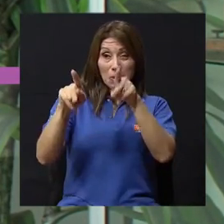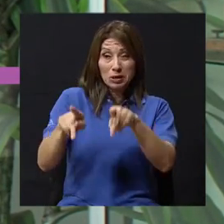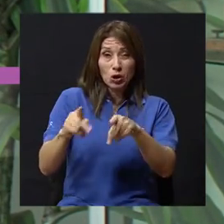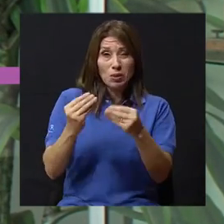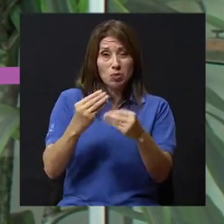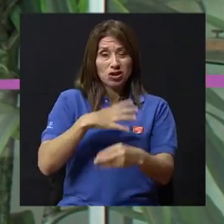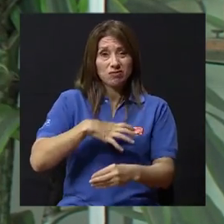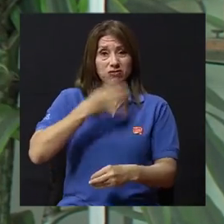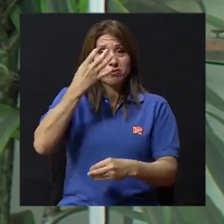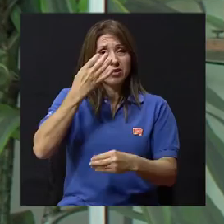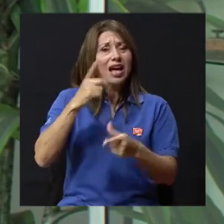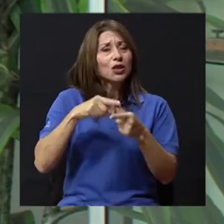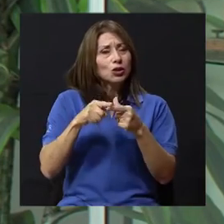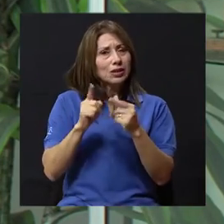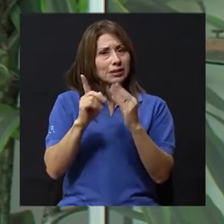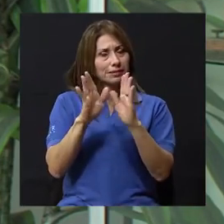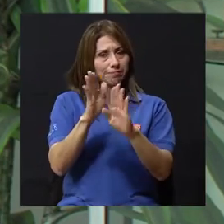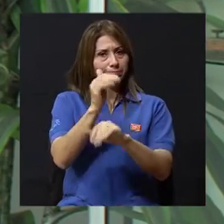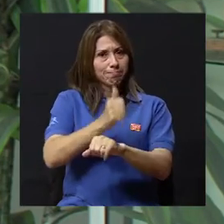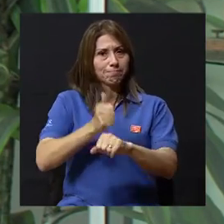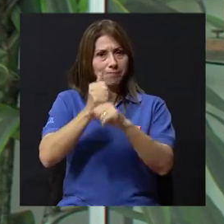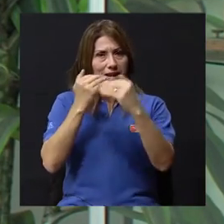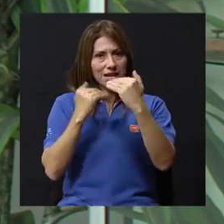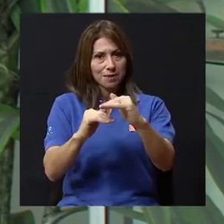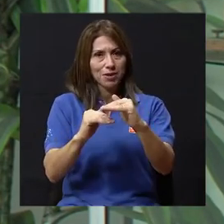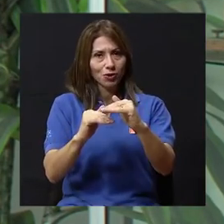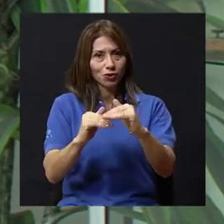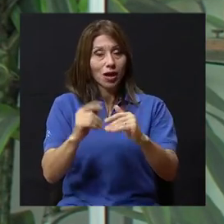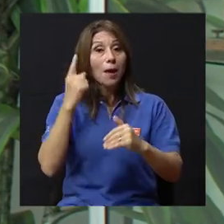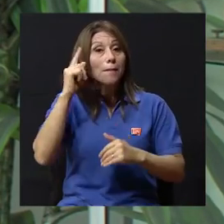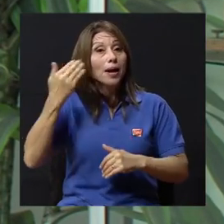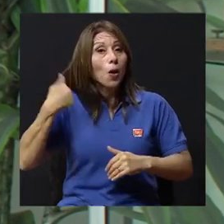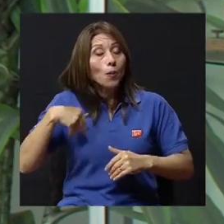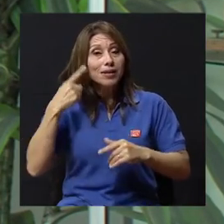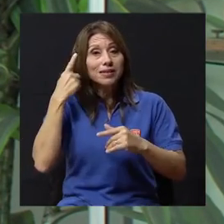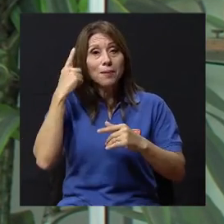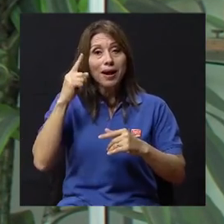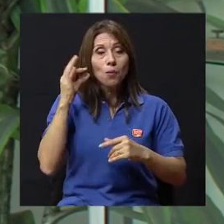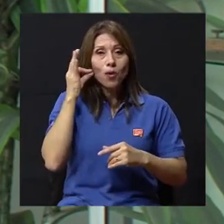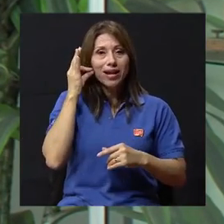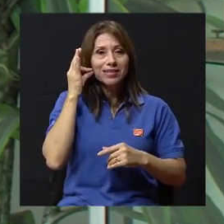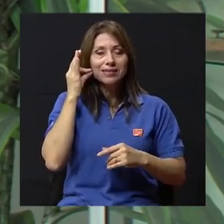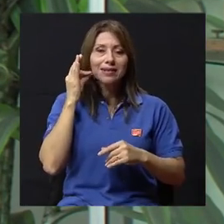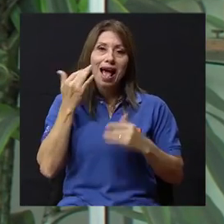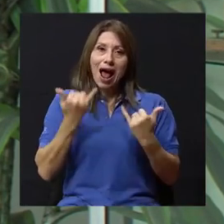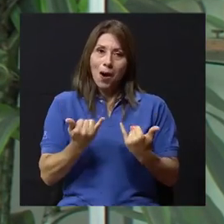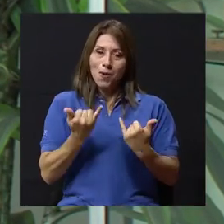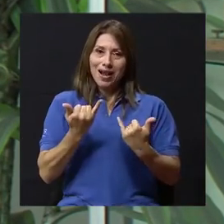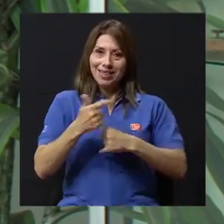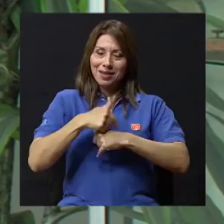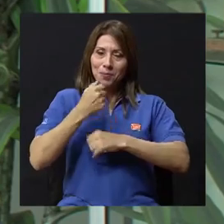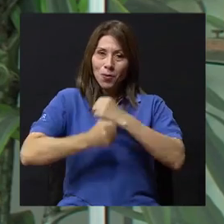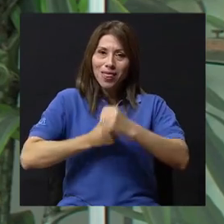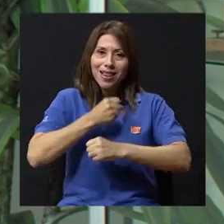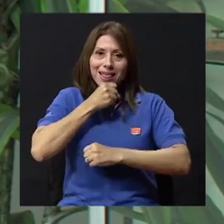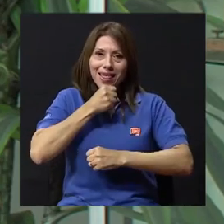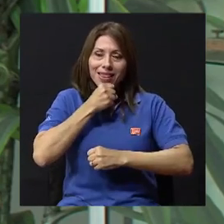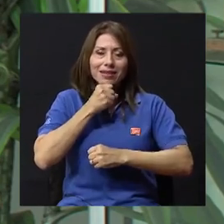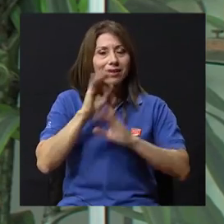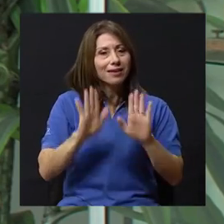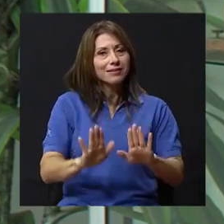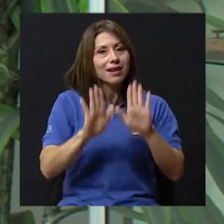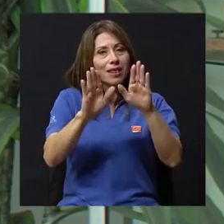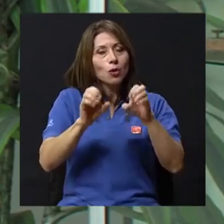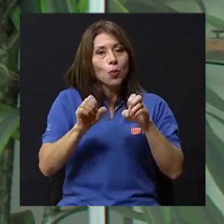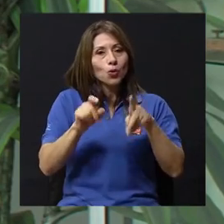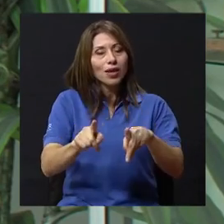pone demasiado amargada, ¿verdad? Entonces, tanto para hombres como para mujeres, excelente oportunidad para el encuentro